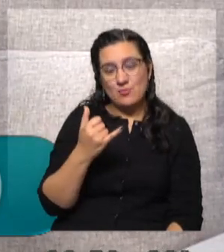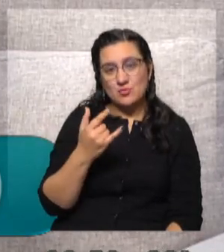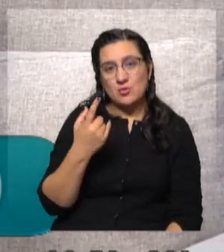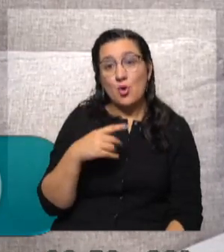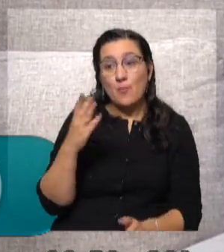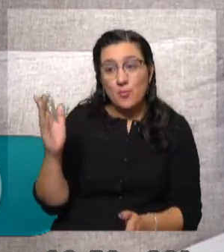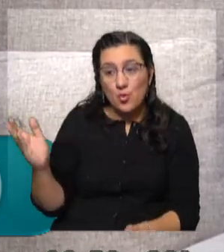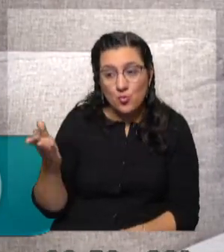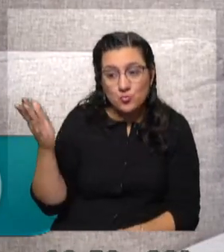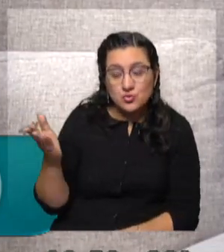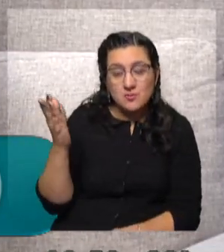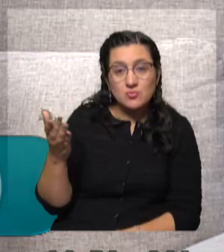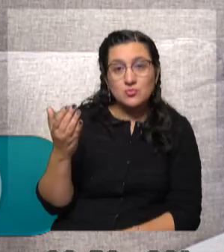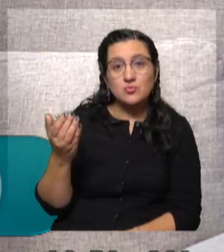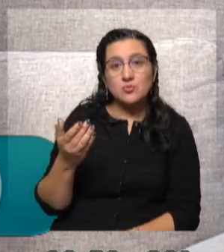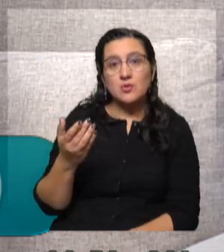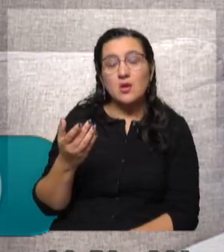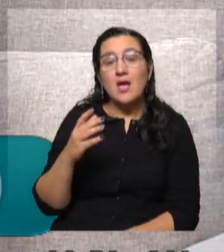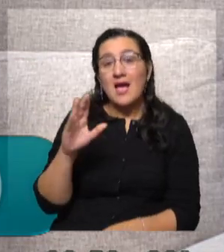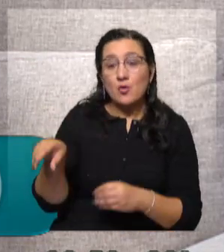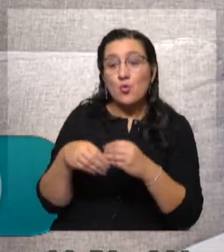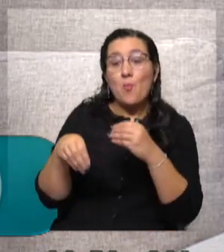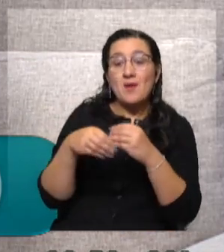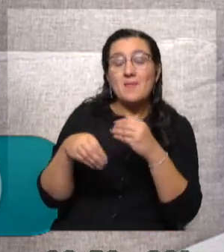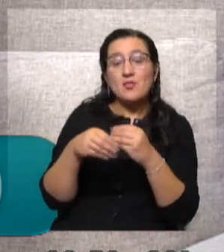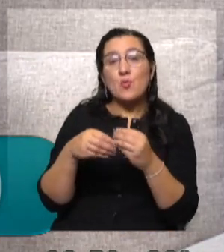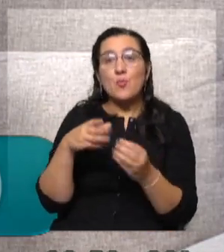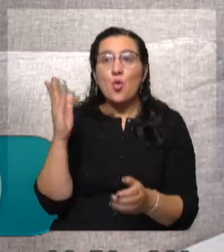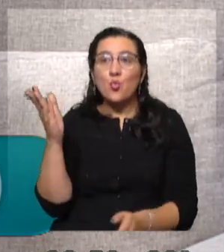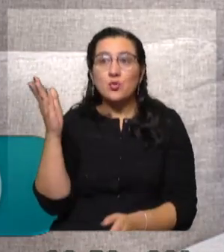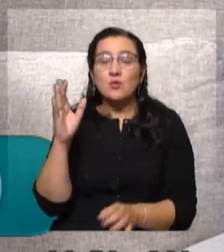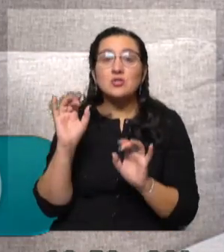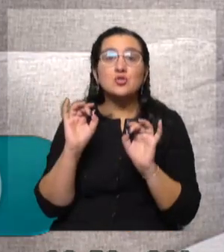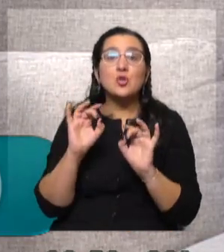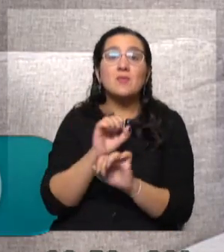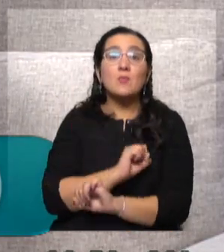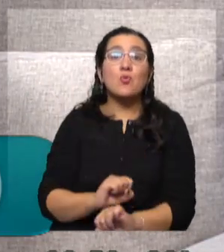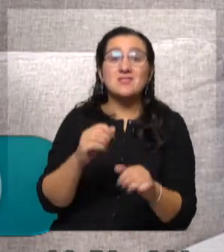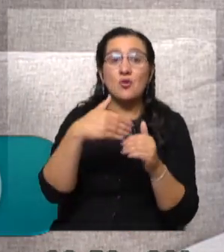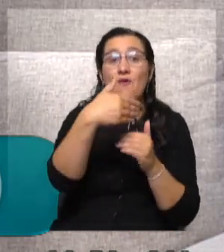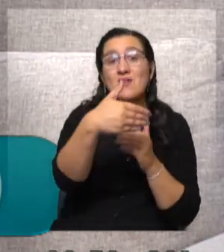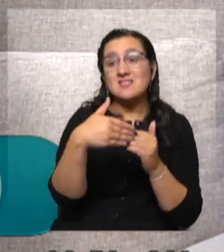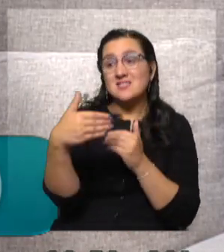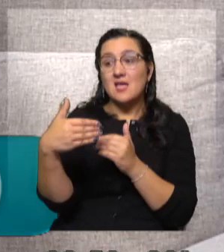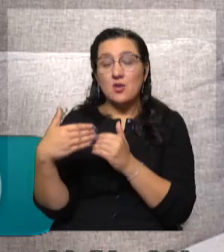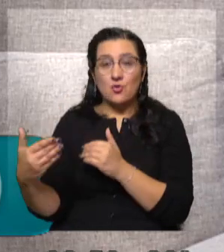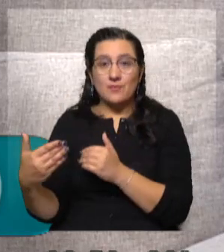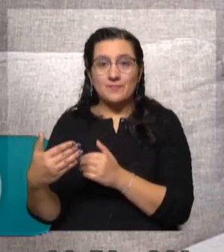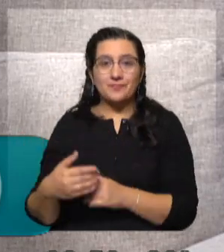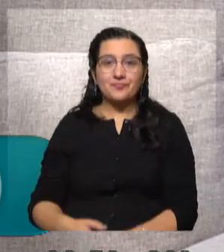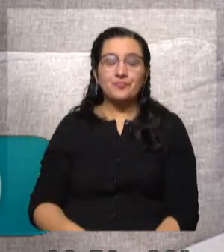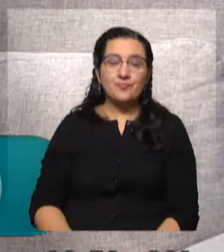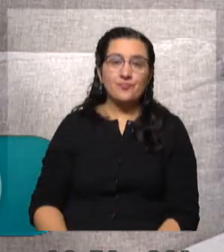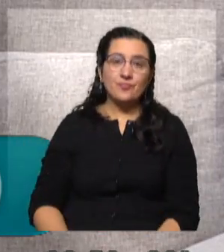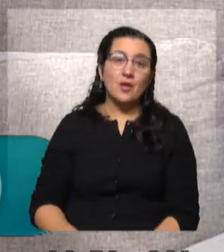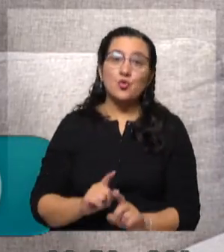fábrica hay una cosa que se llama complementariedad productiva que solo puede ocurrir con los vecinos es decir ser capaces no